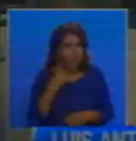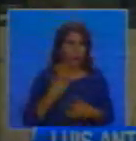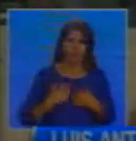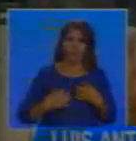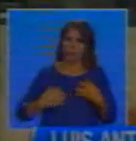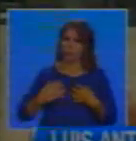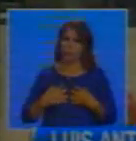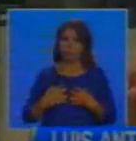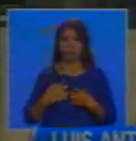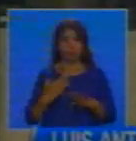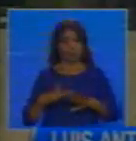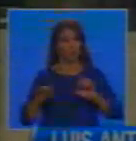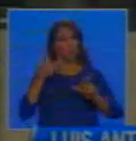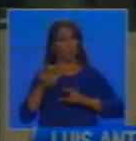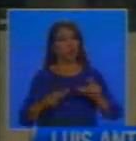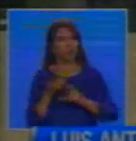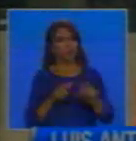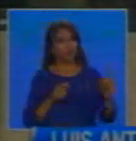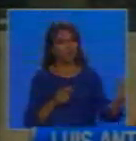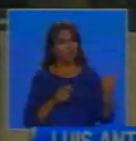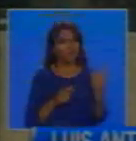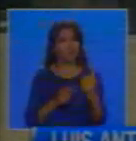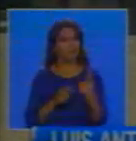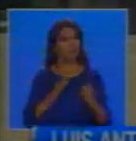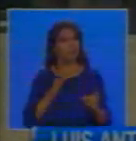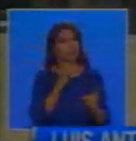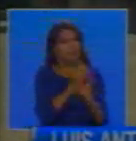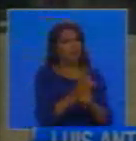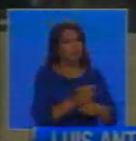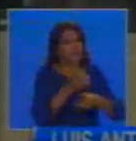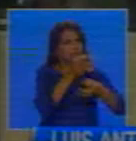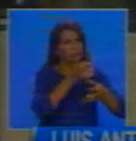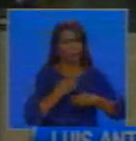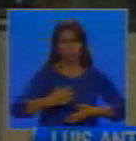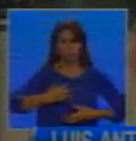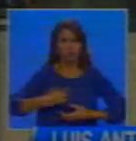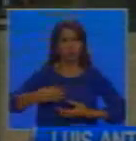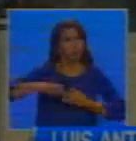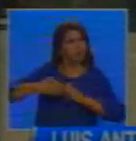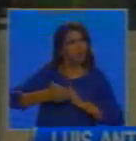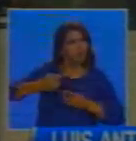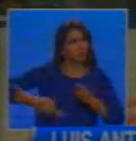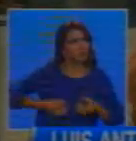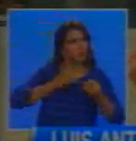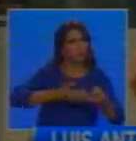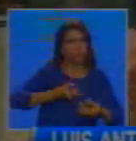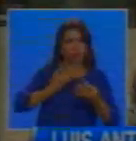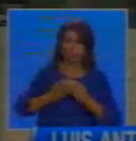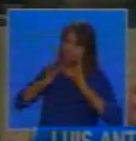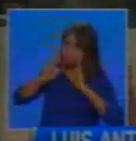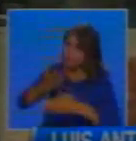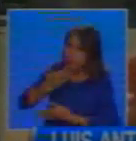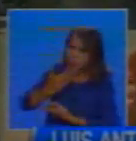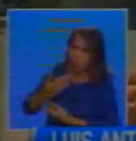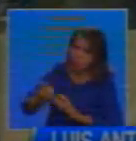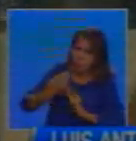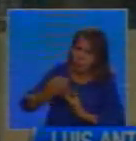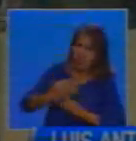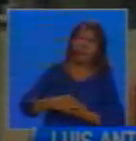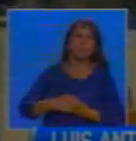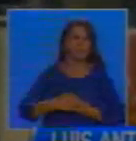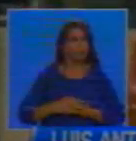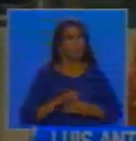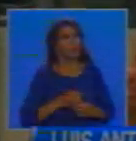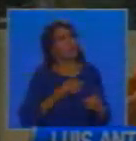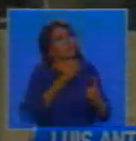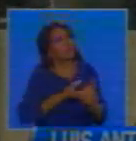le acercaron a darle su queja. A cada una atendió personalmente. Algunas de las quejas se hicieron